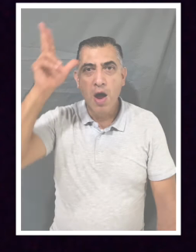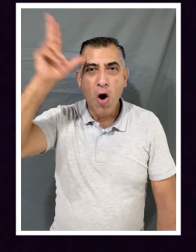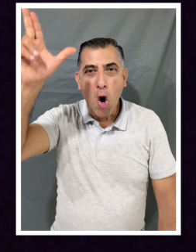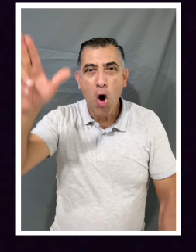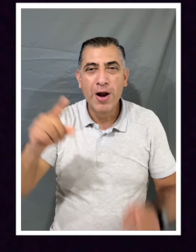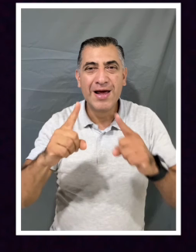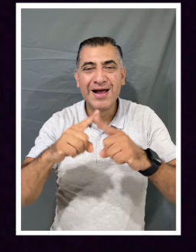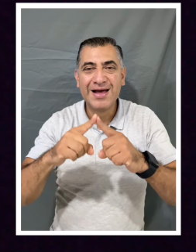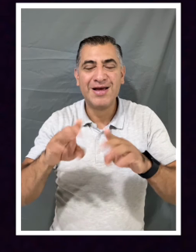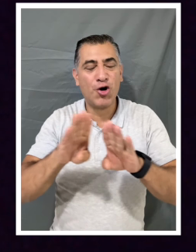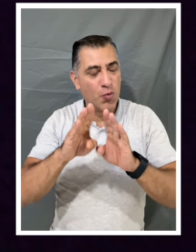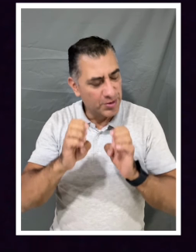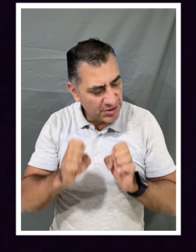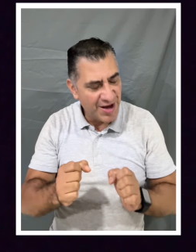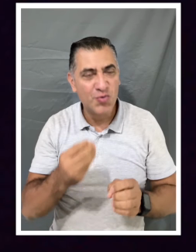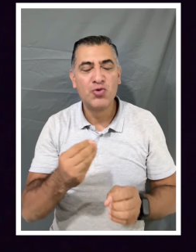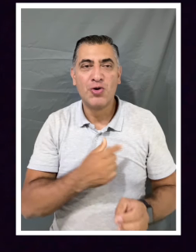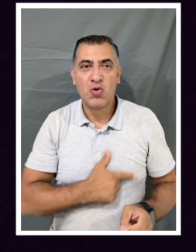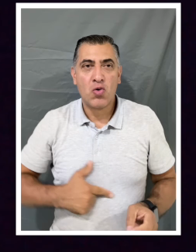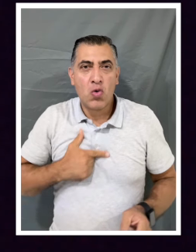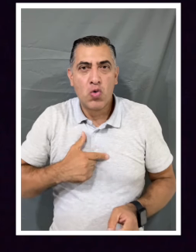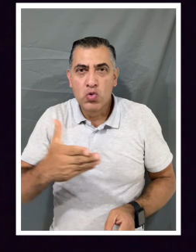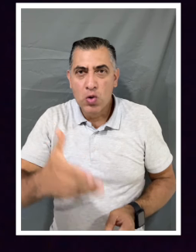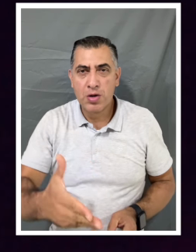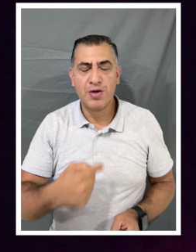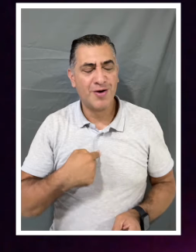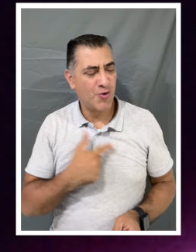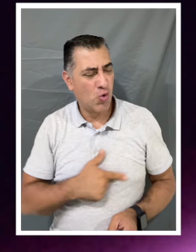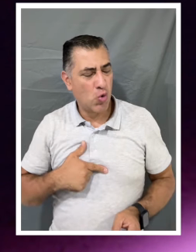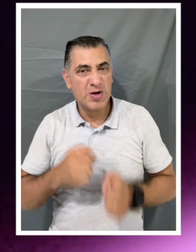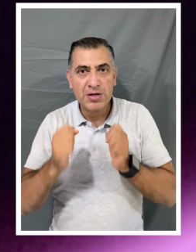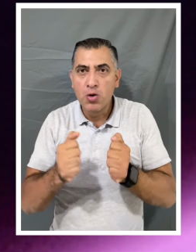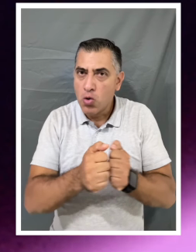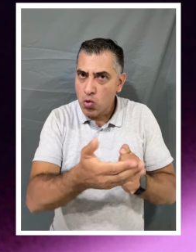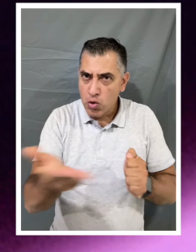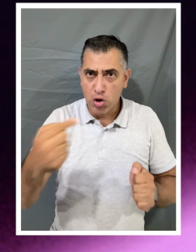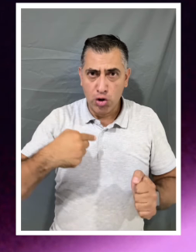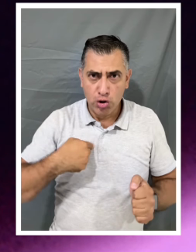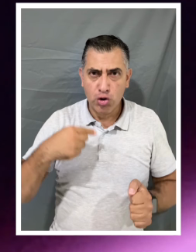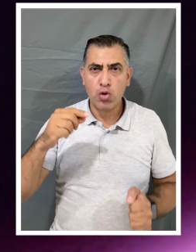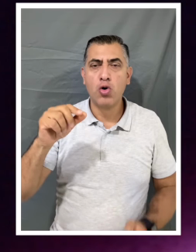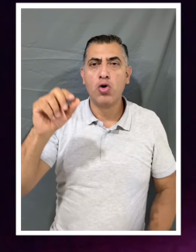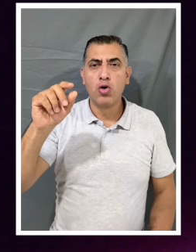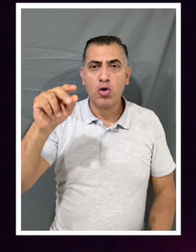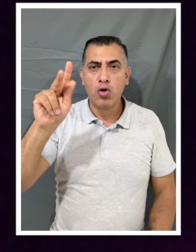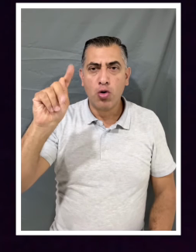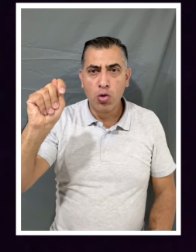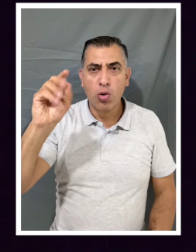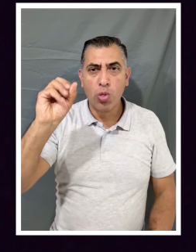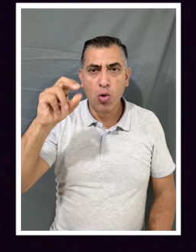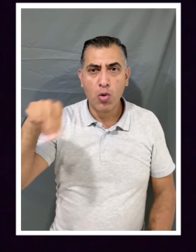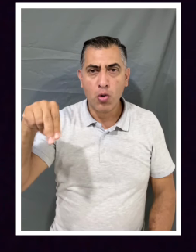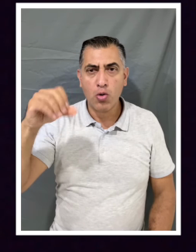Hola iglesia cómo están Qué gusto saludarles para mí es un privilegio el día de hoy estar con ustedes yo soy antonio nistal Actualmente estoy pastoreando el campus